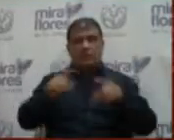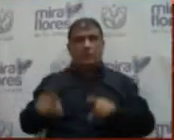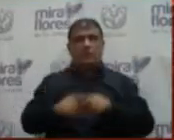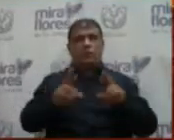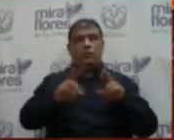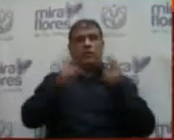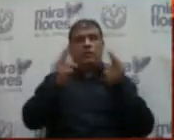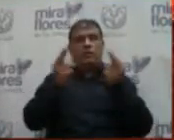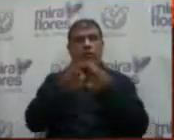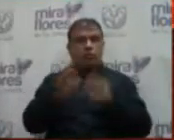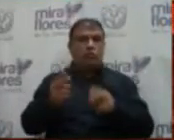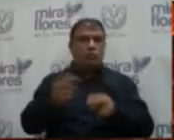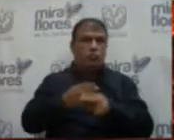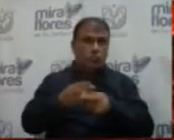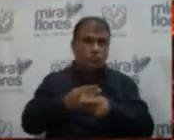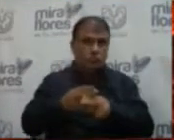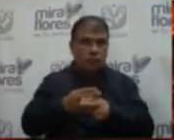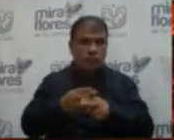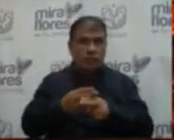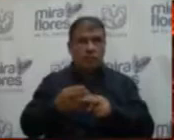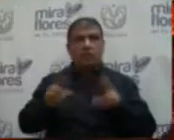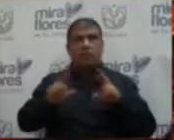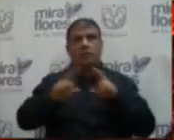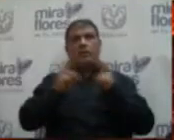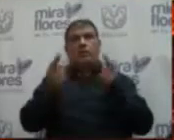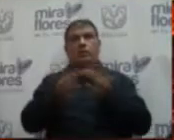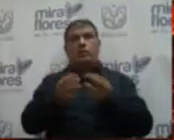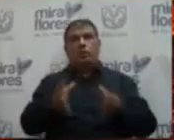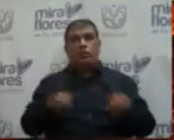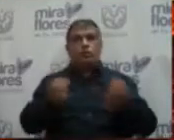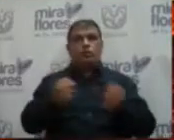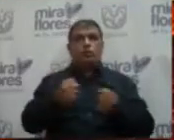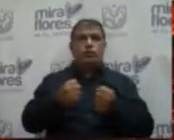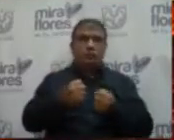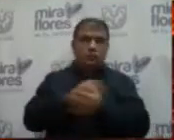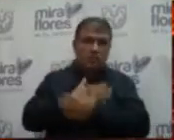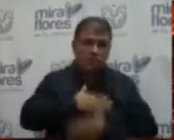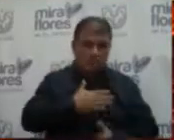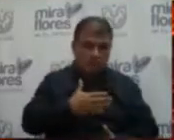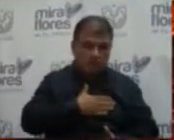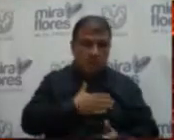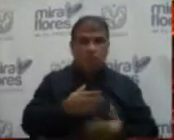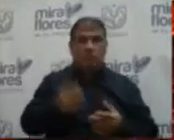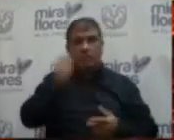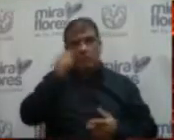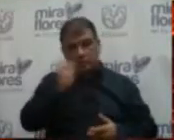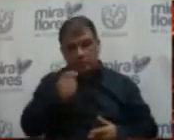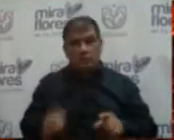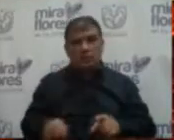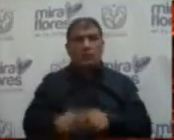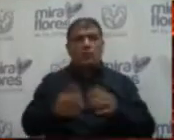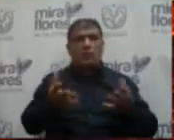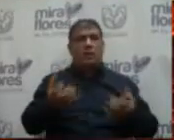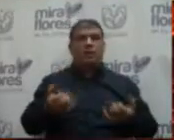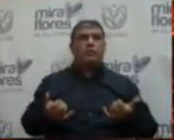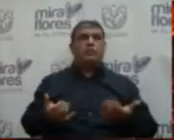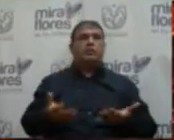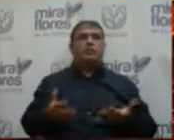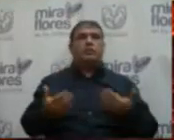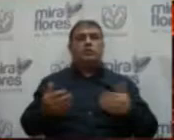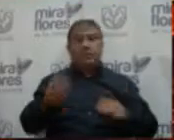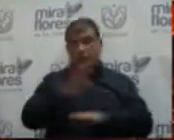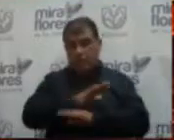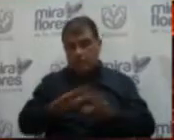una sesión corta, una sesión con mucho aprecio, con mucho cariño, y lo que queremos es,